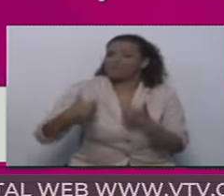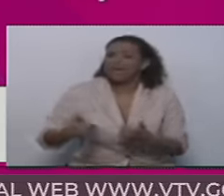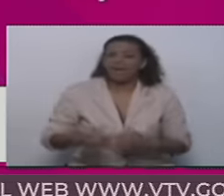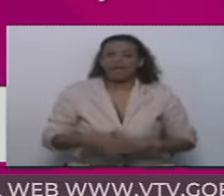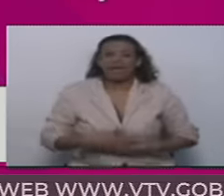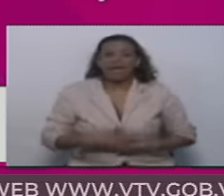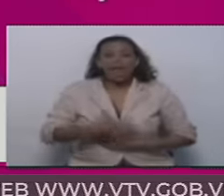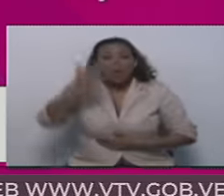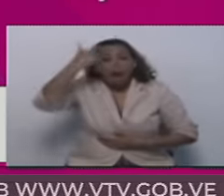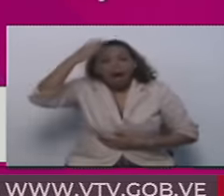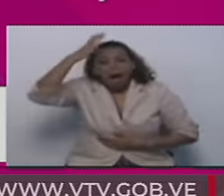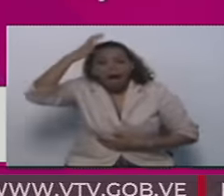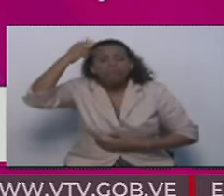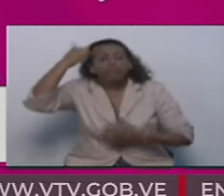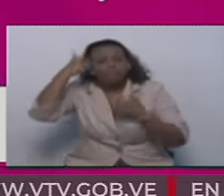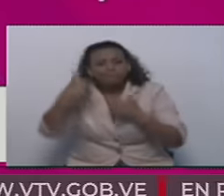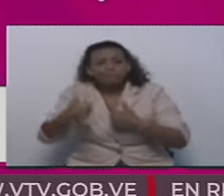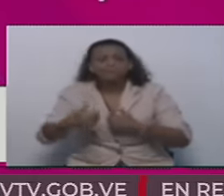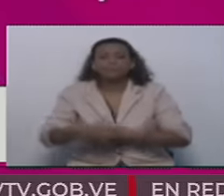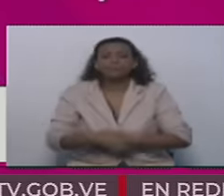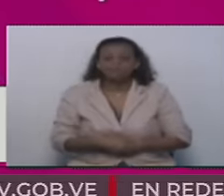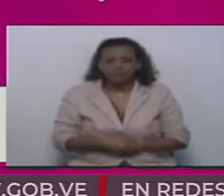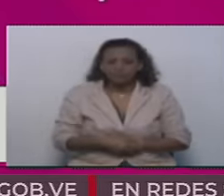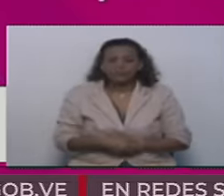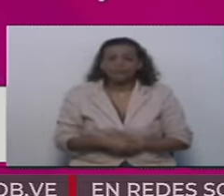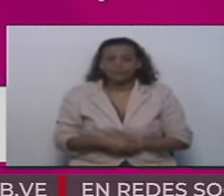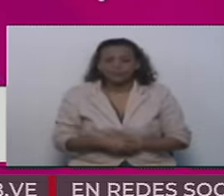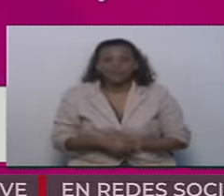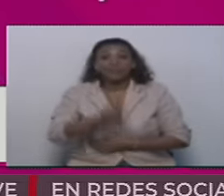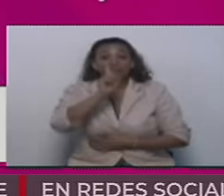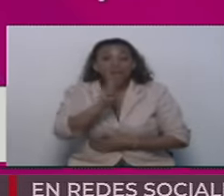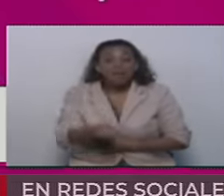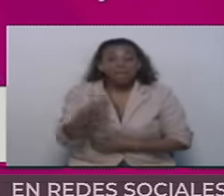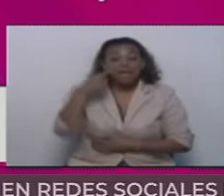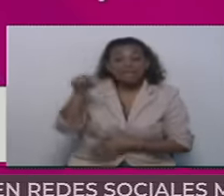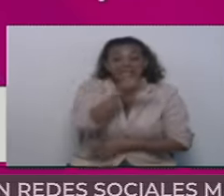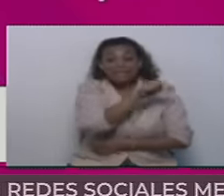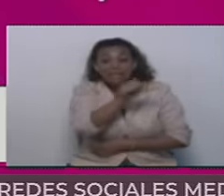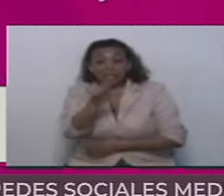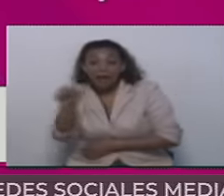la conciencia superior. Y también esta semana,